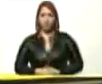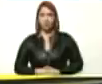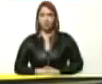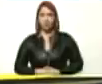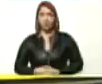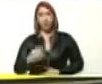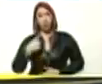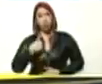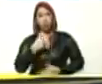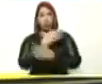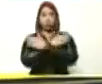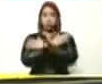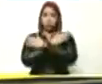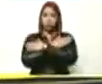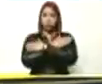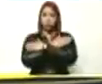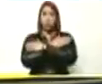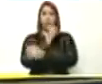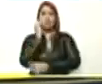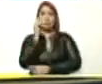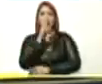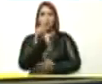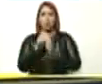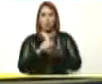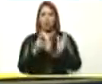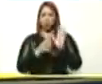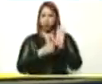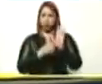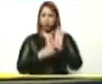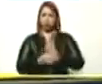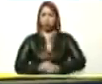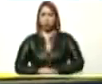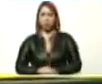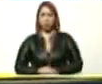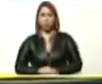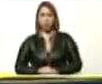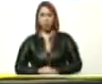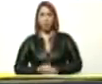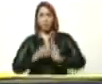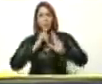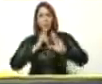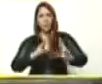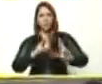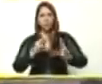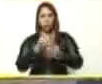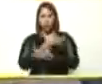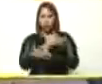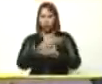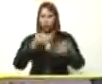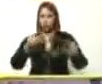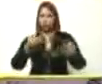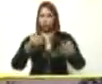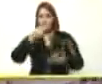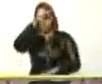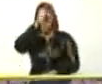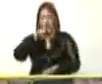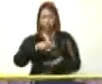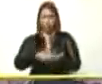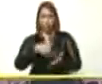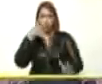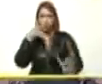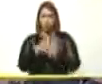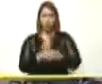yo felicito, a la asamblea nacional, de verdad, por el resultado, magistral, en la aprobación, de estos,